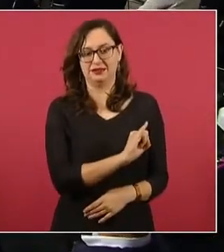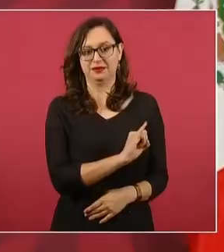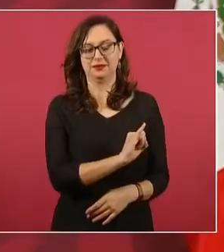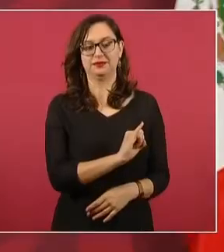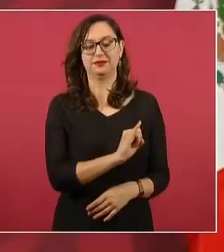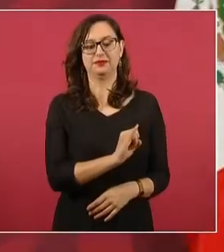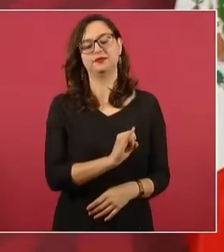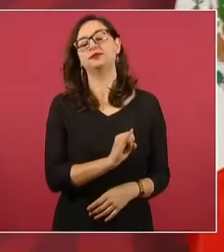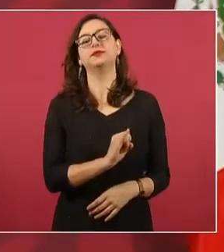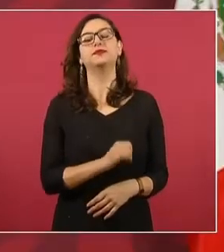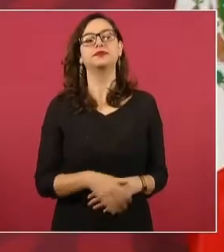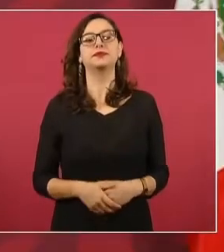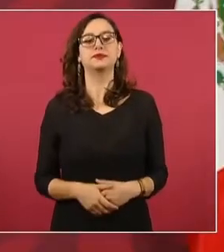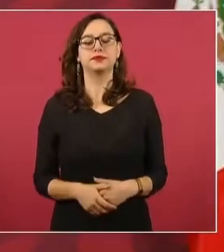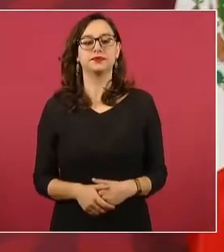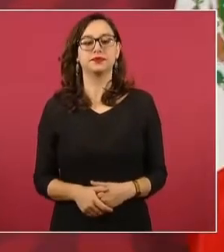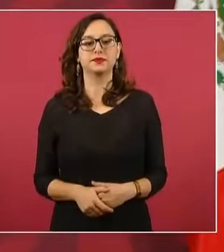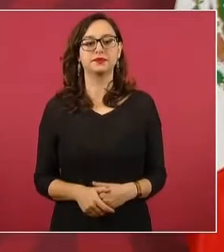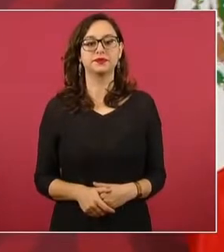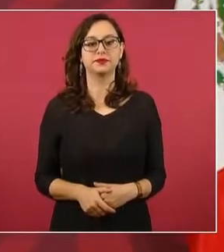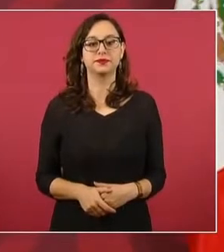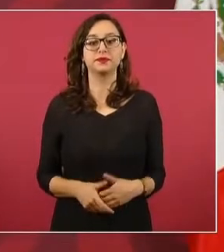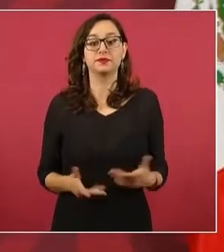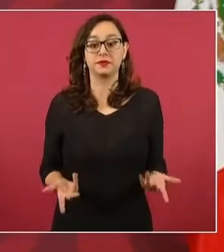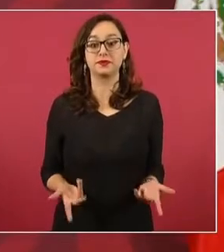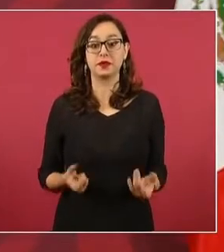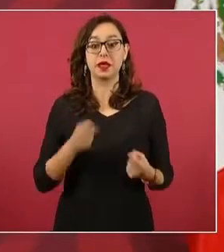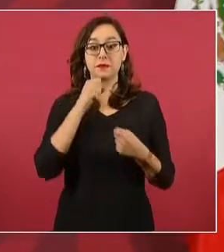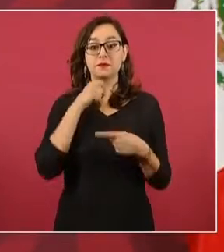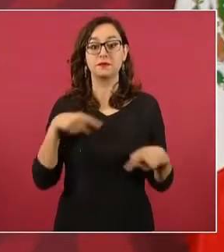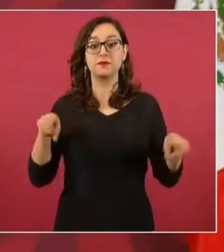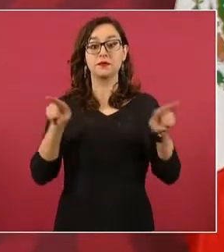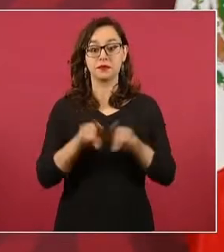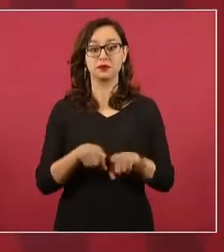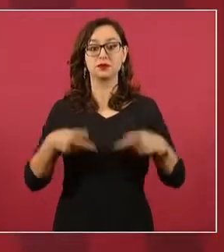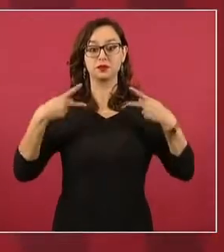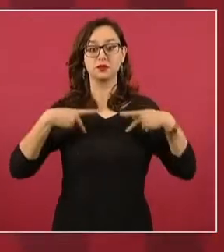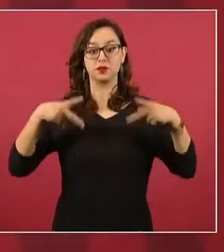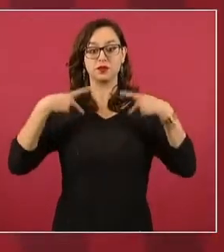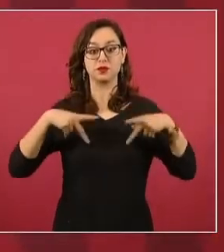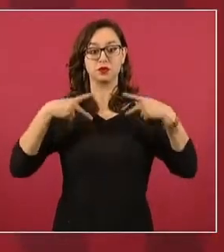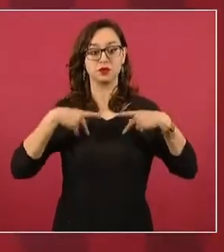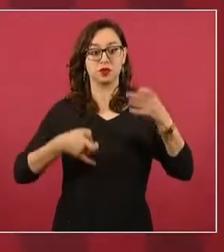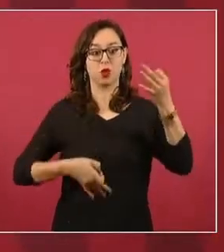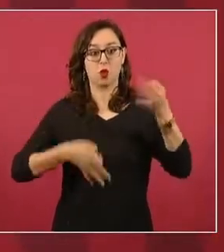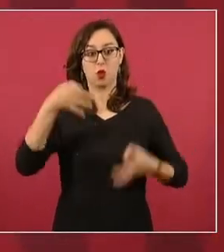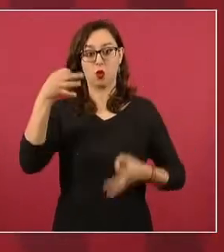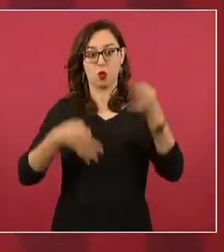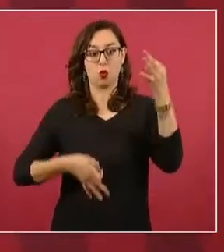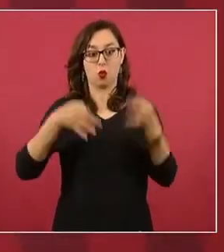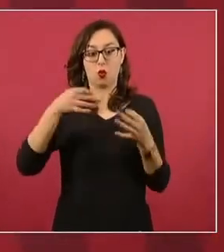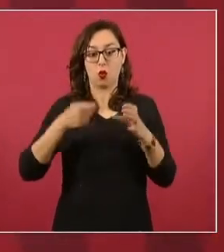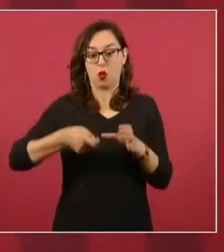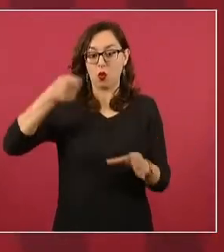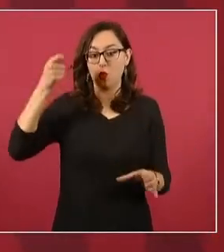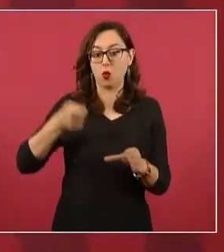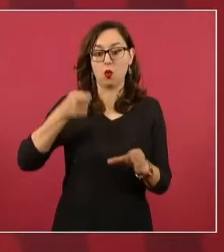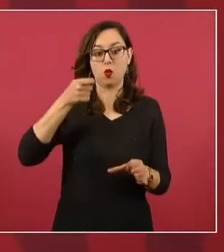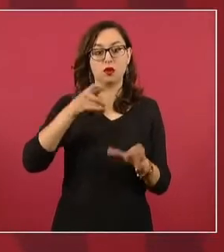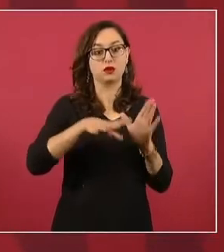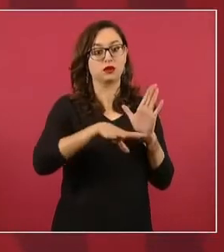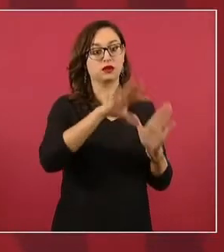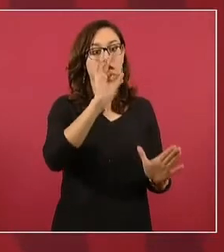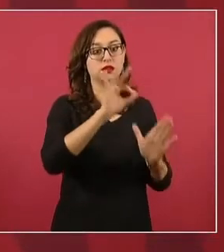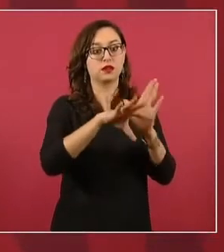se elegían a los jueces, todavía se sigue haciendo en algunos casos,